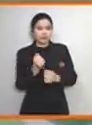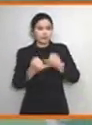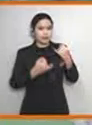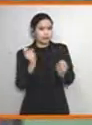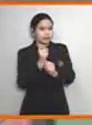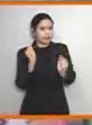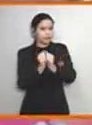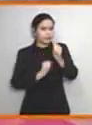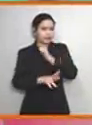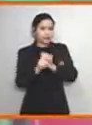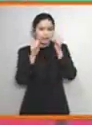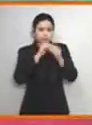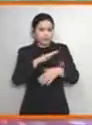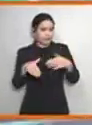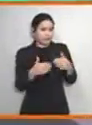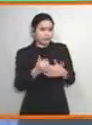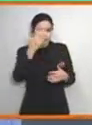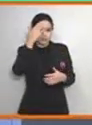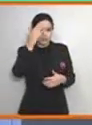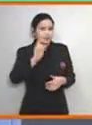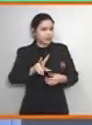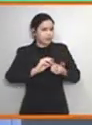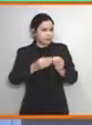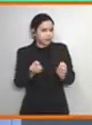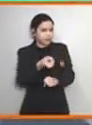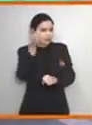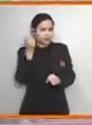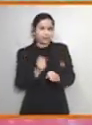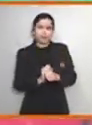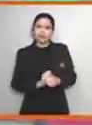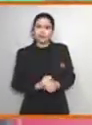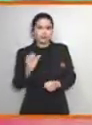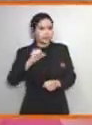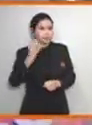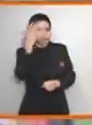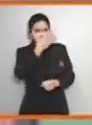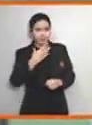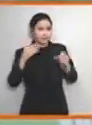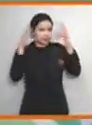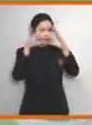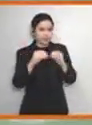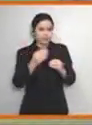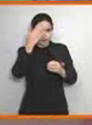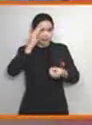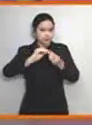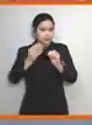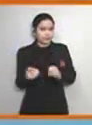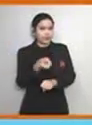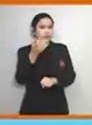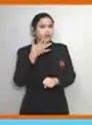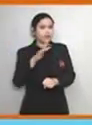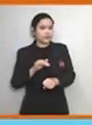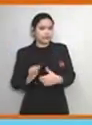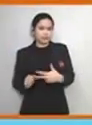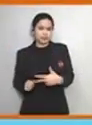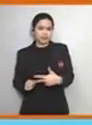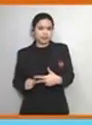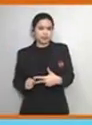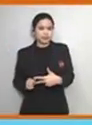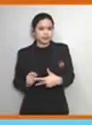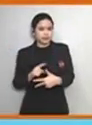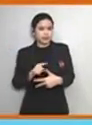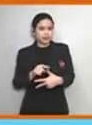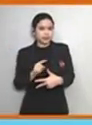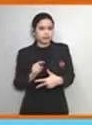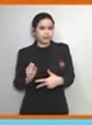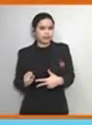con Pega 3, así que atentos, porque se vienen los tres números favorecidos para esta bella noche. Primer número ganador, suerte, porque este es